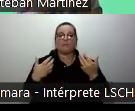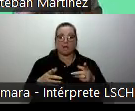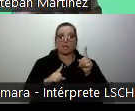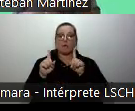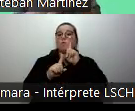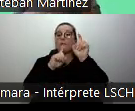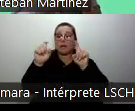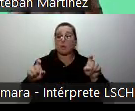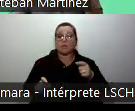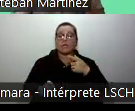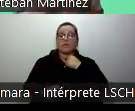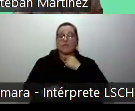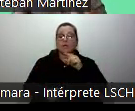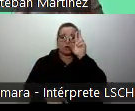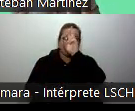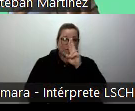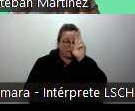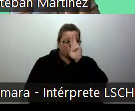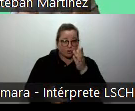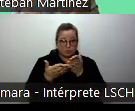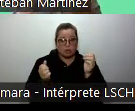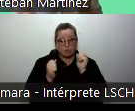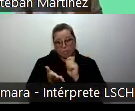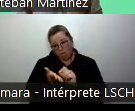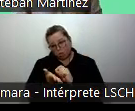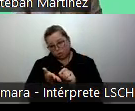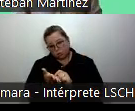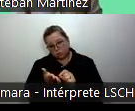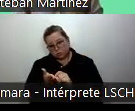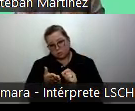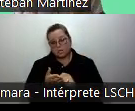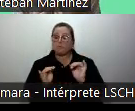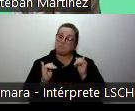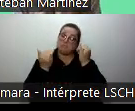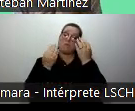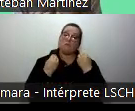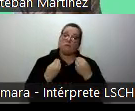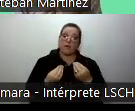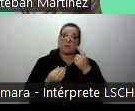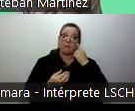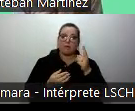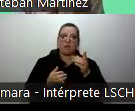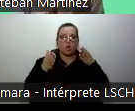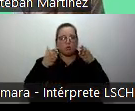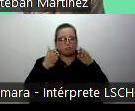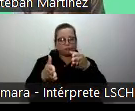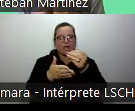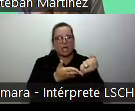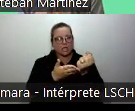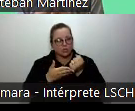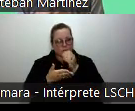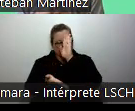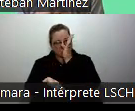preguntas que te quiero invitar a reflexionar las puedes ir anotando por ahí pueden ser super entretenidas pero que son demasiado orientadoras para que tú puedas tomar